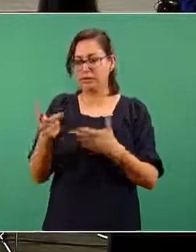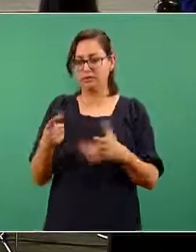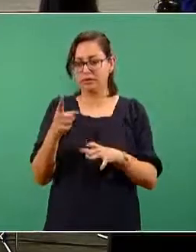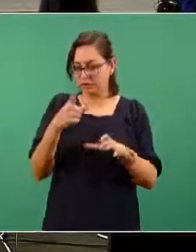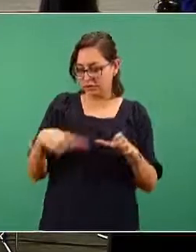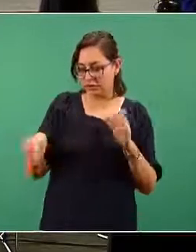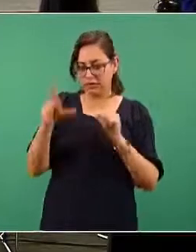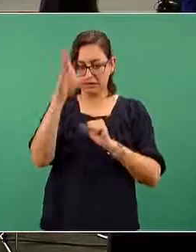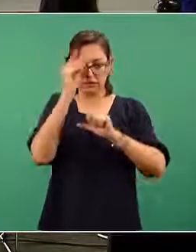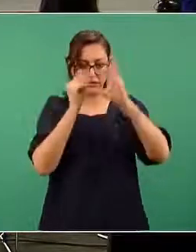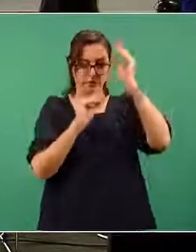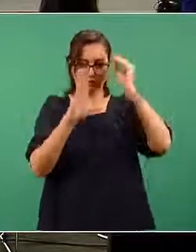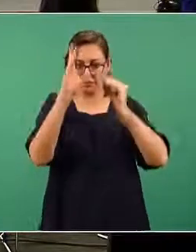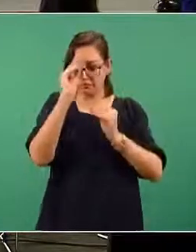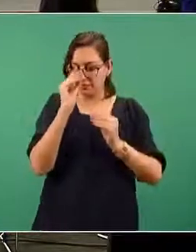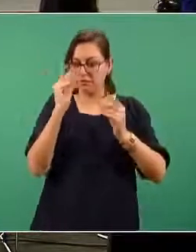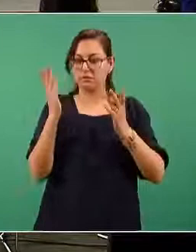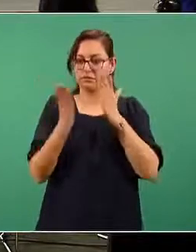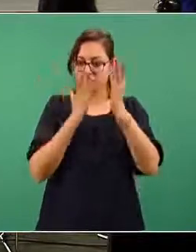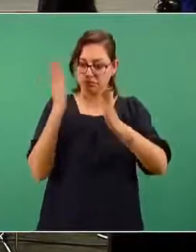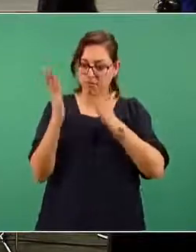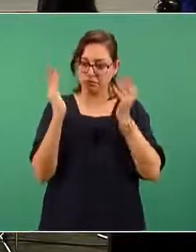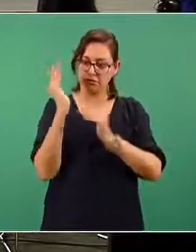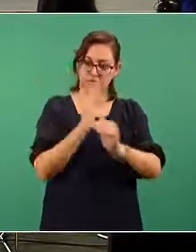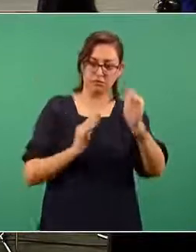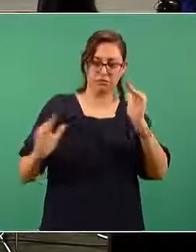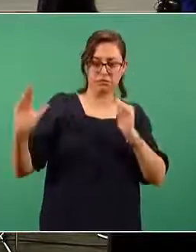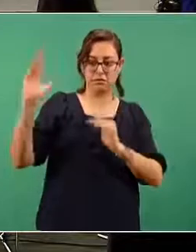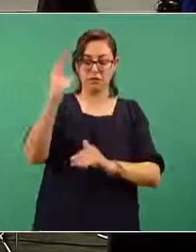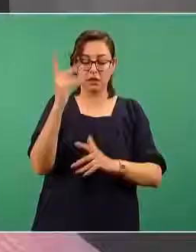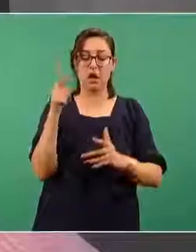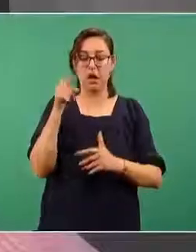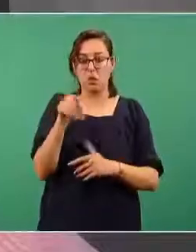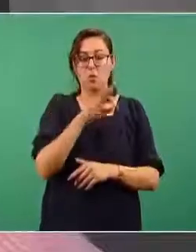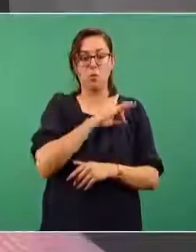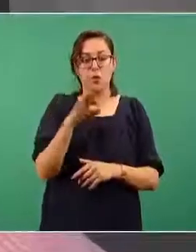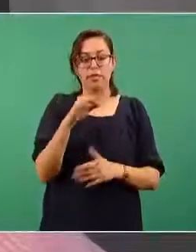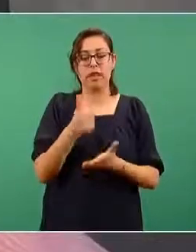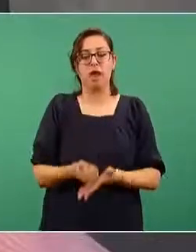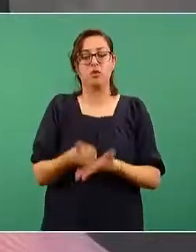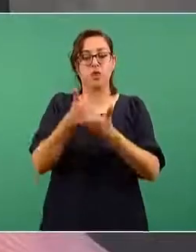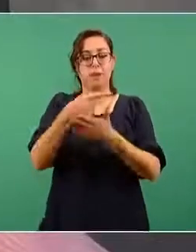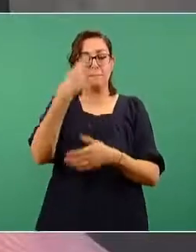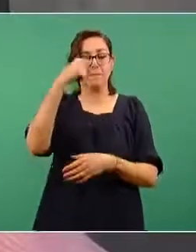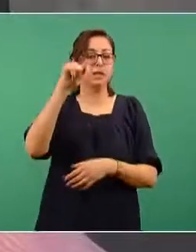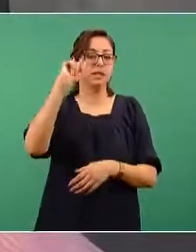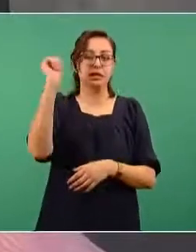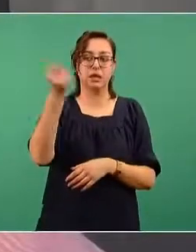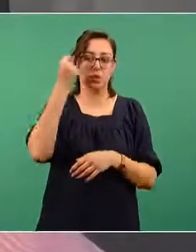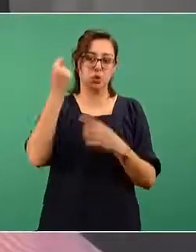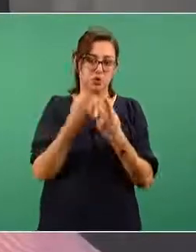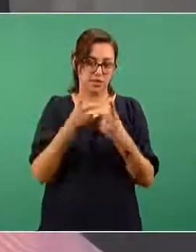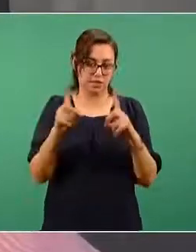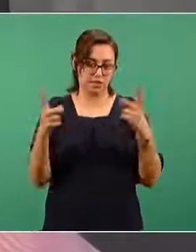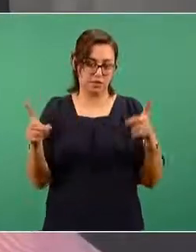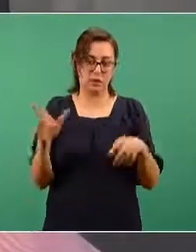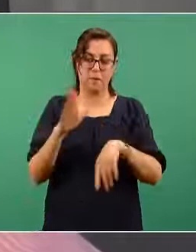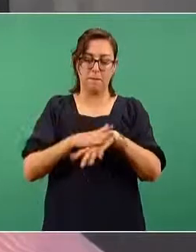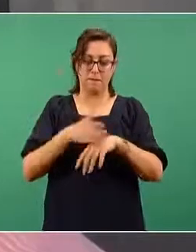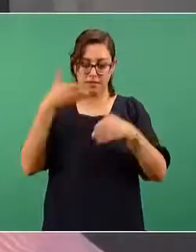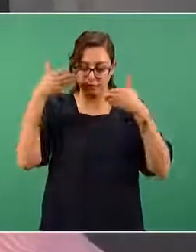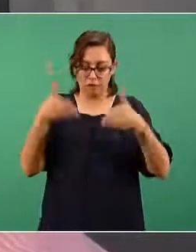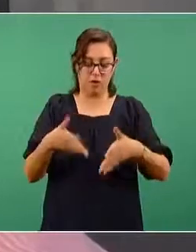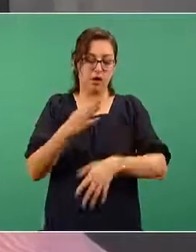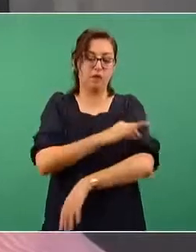formación, estudiantes de posgrado, y esto permite el desarrollo tecnológico en el campo de vacunas.